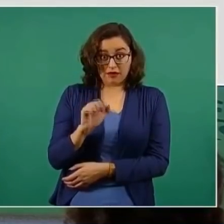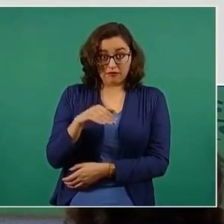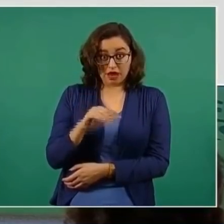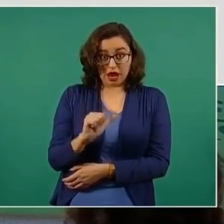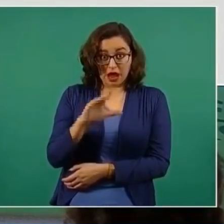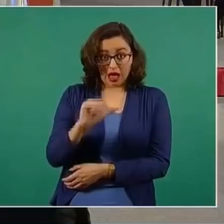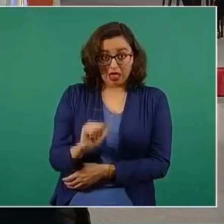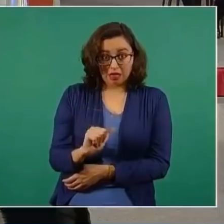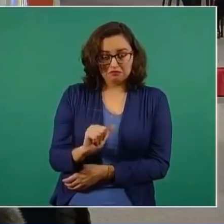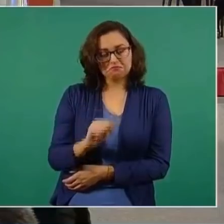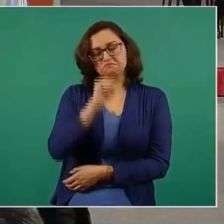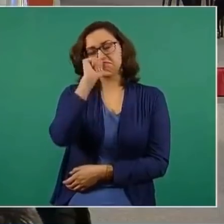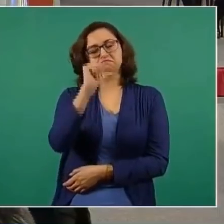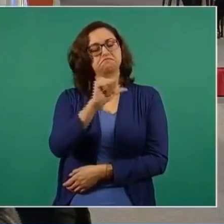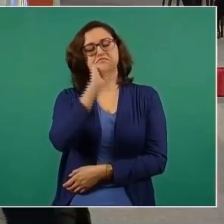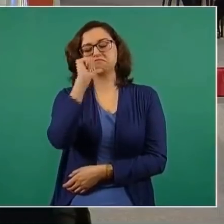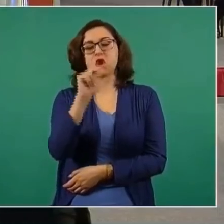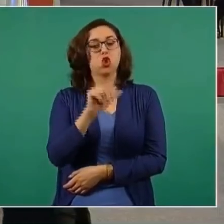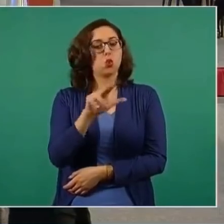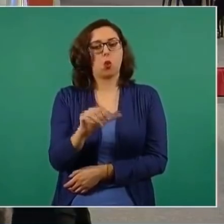para aclararlo.